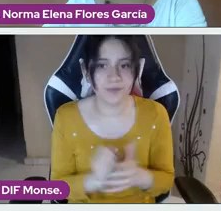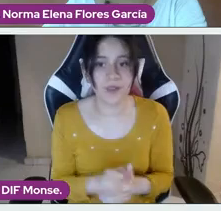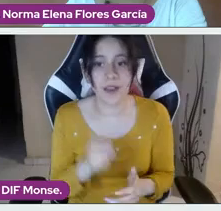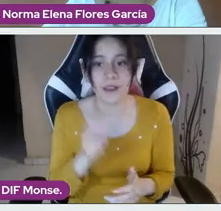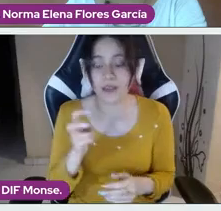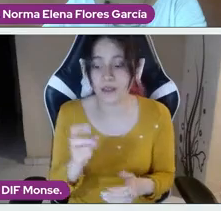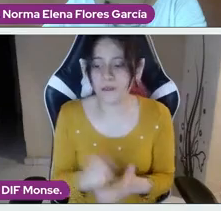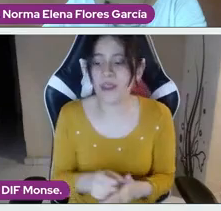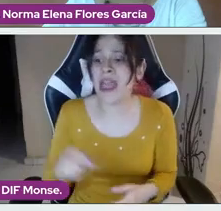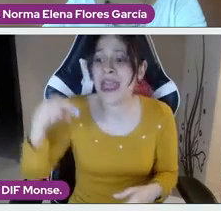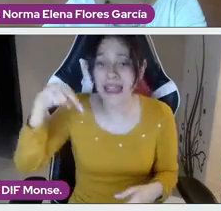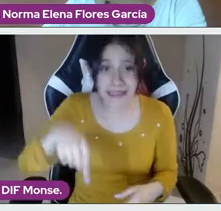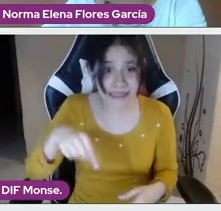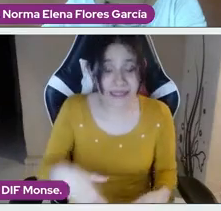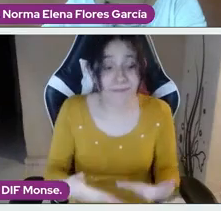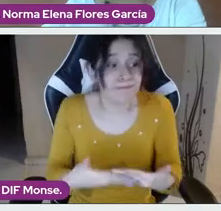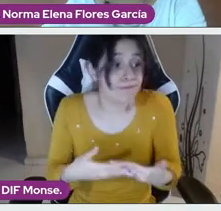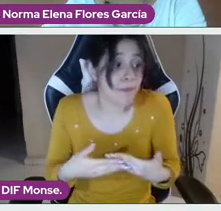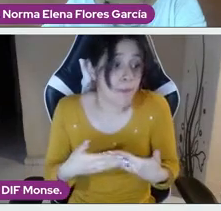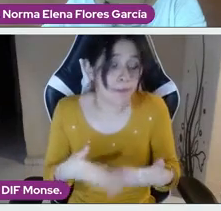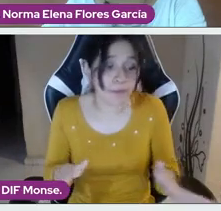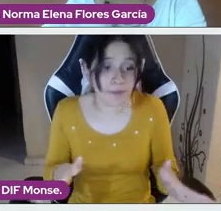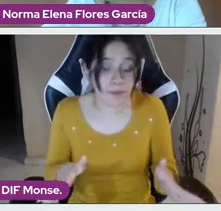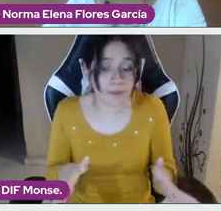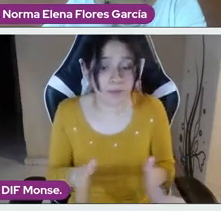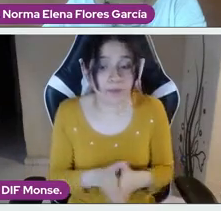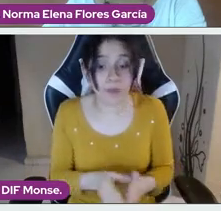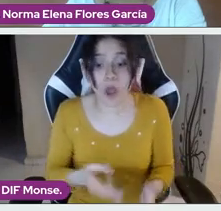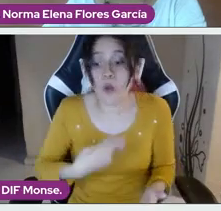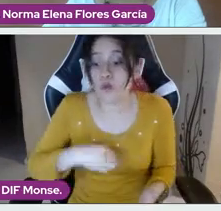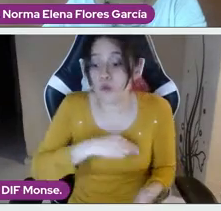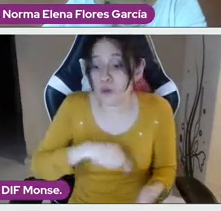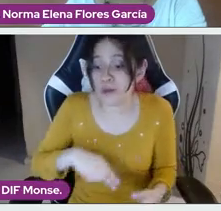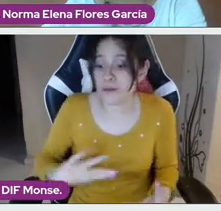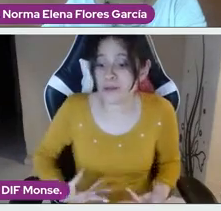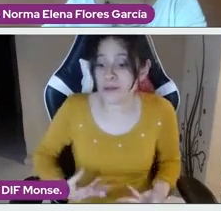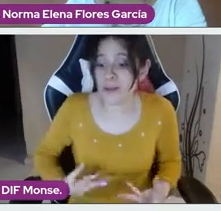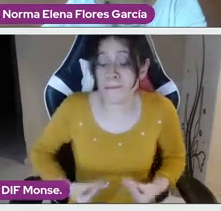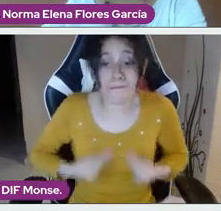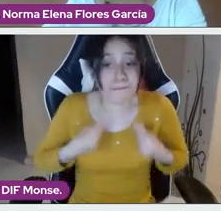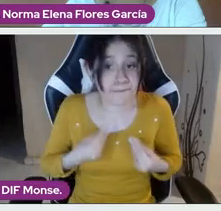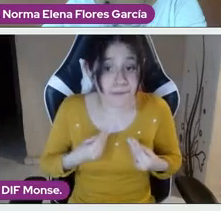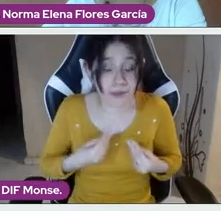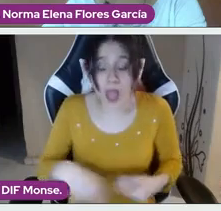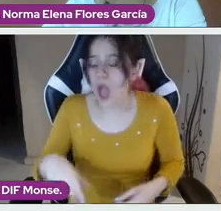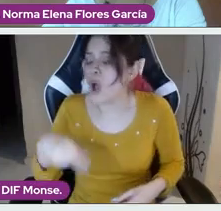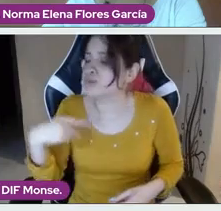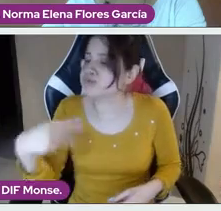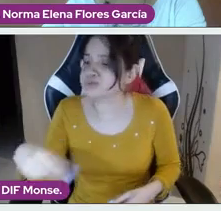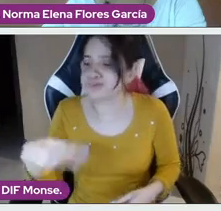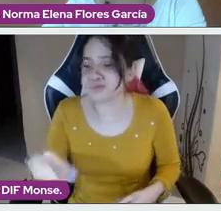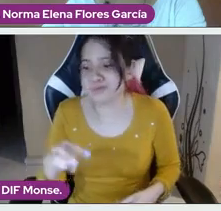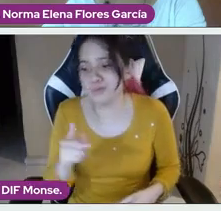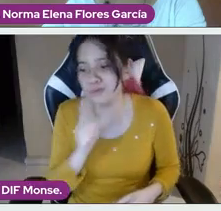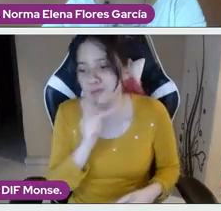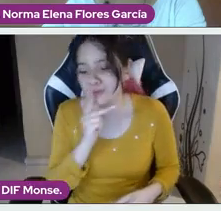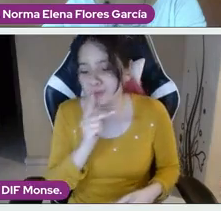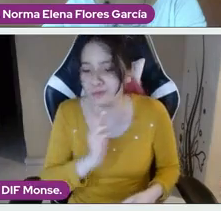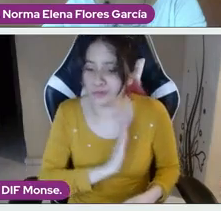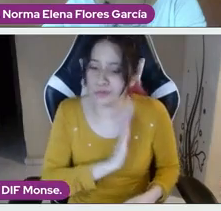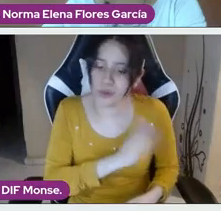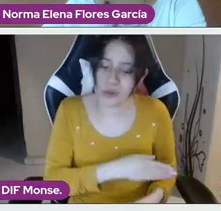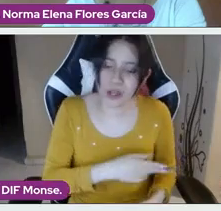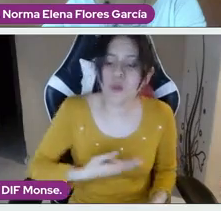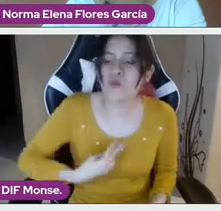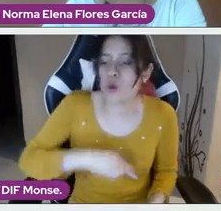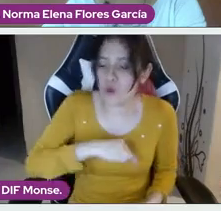es nuestra realidad, esto estamos viviendo, ¿no? Tu papá falleció por situaciones, ¿no? Lo aceptamos, lo